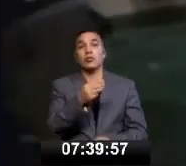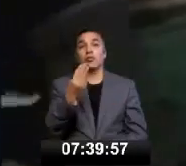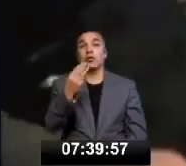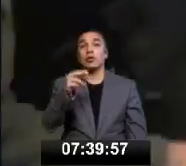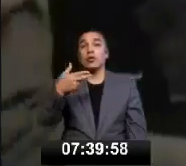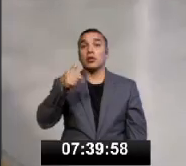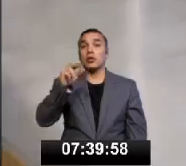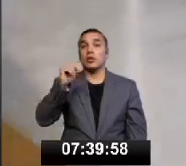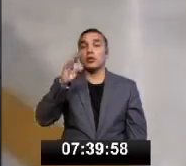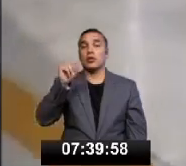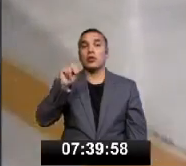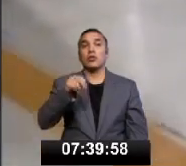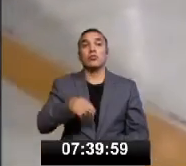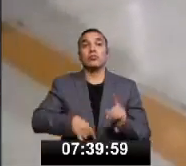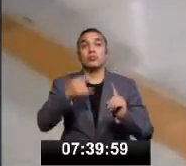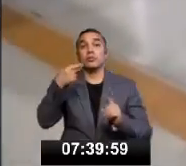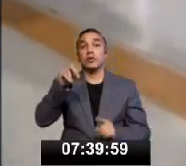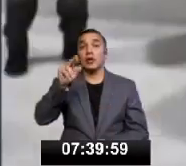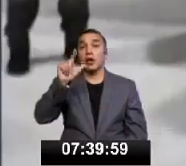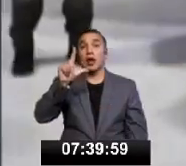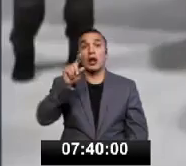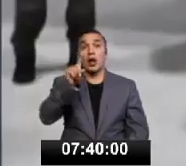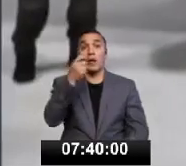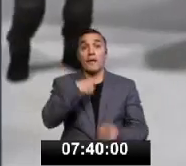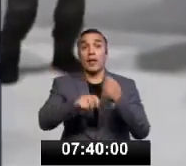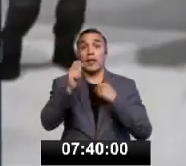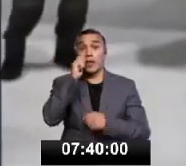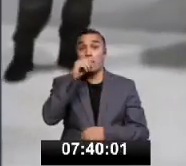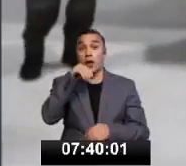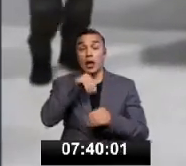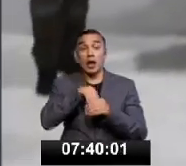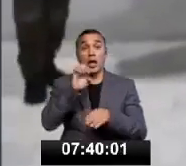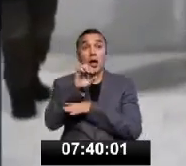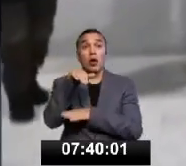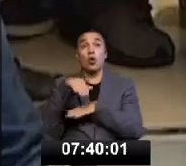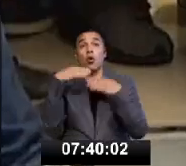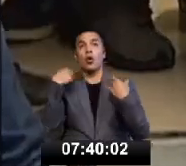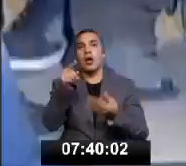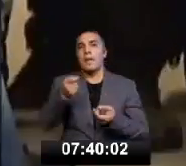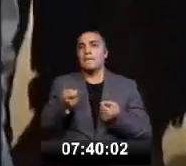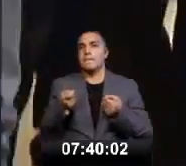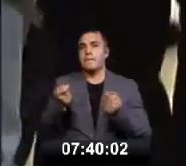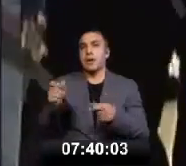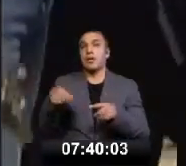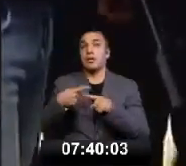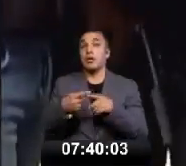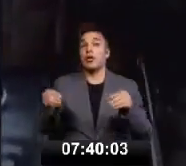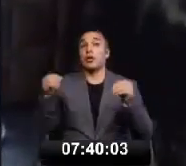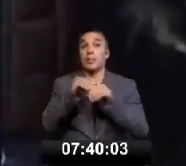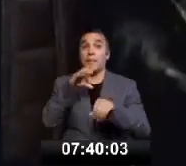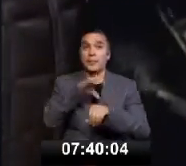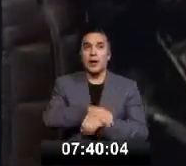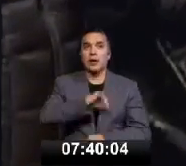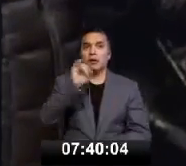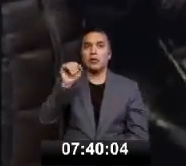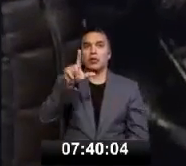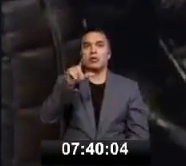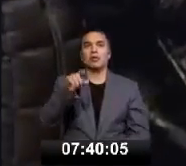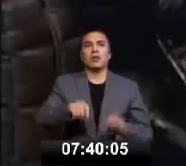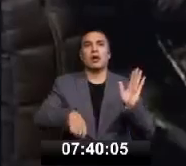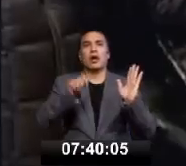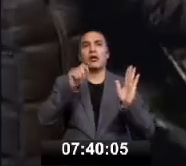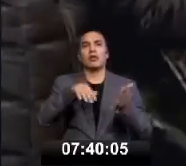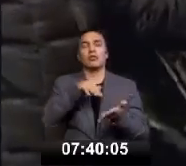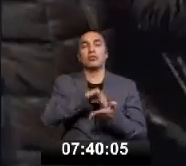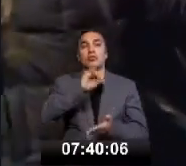alias Gerald, denominado el Pablo Escobar ecuatoriano, habría financiado la fuga. Tras su recaptura, JL se graduó de abogado